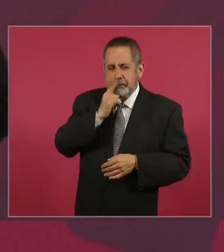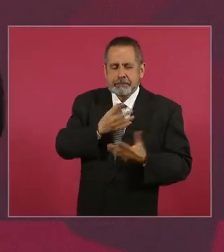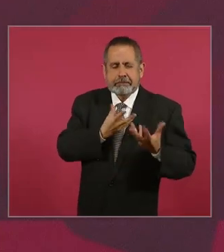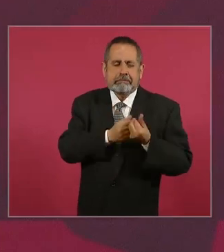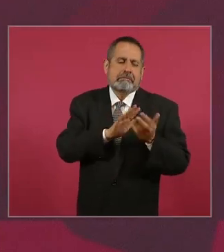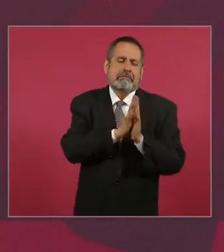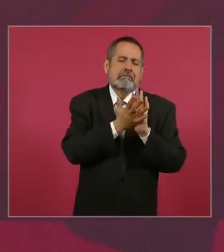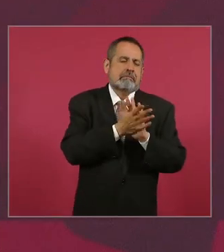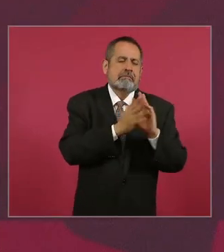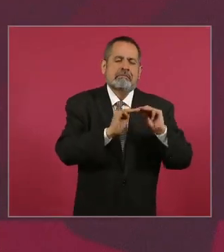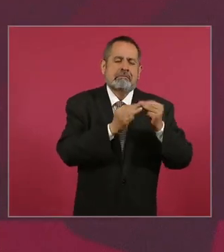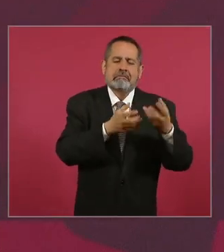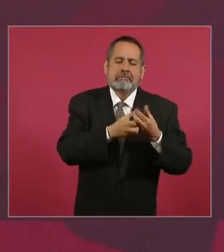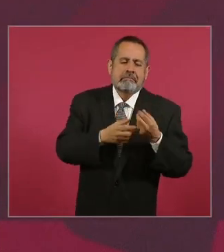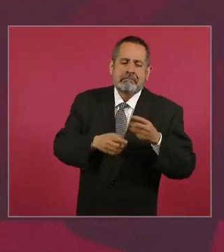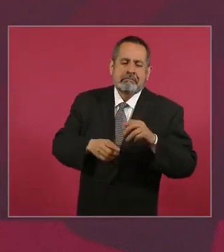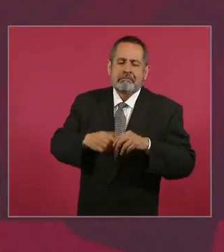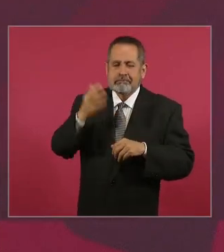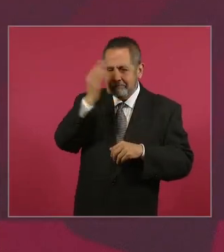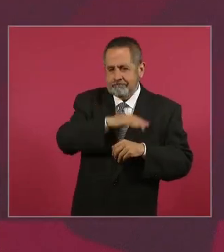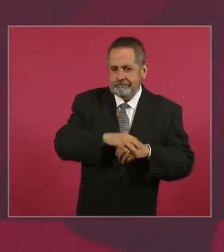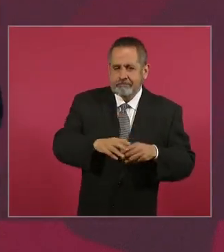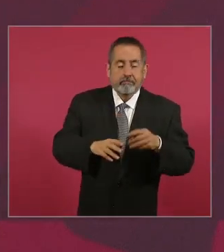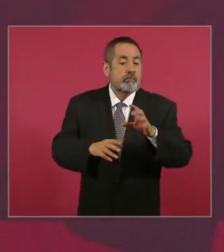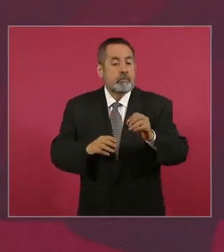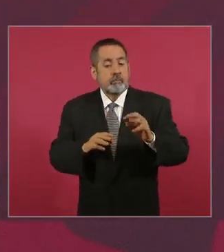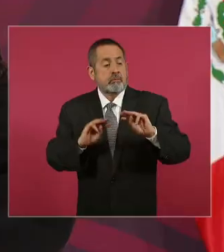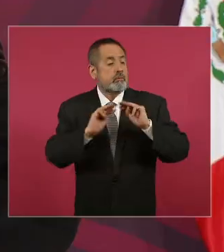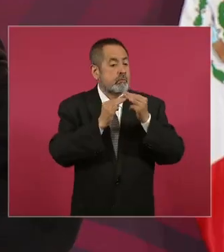seguramente, o bandas,